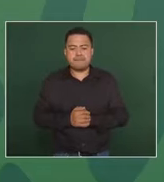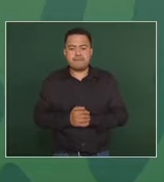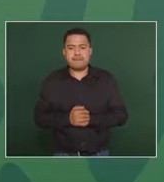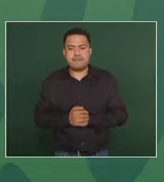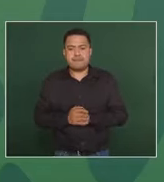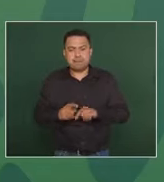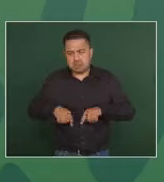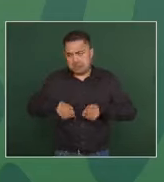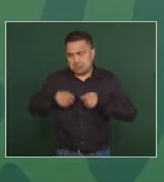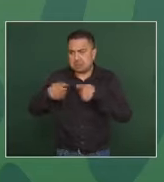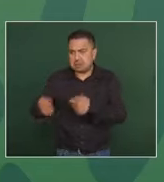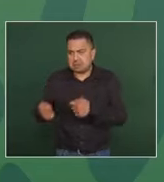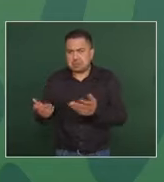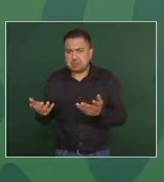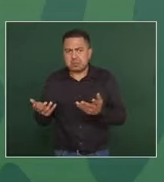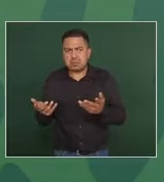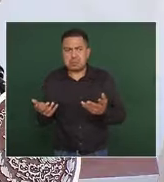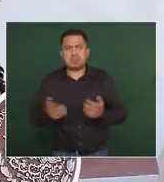ofreciendo